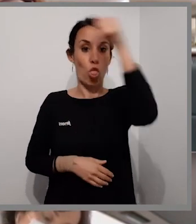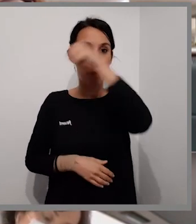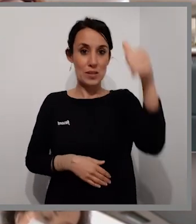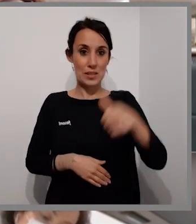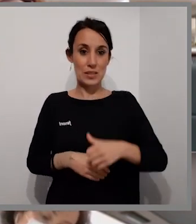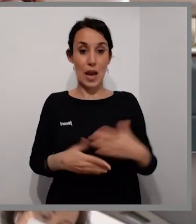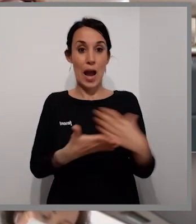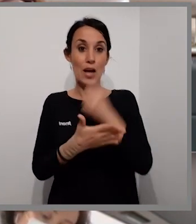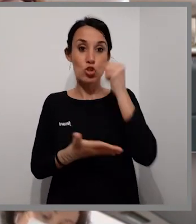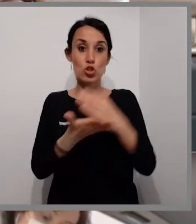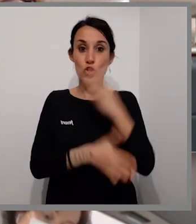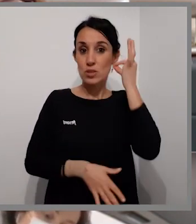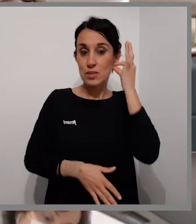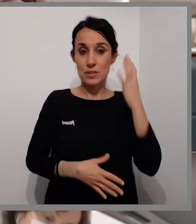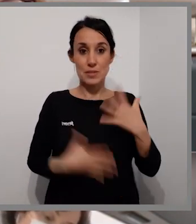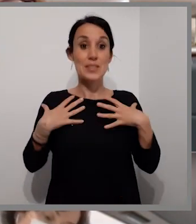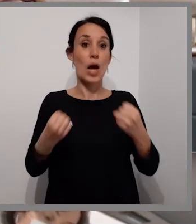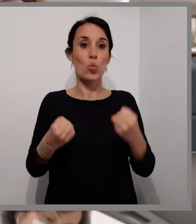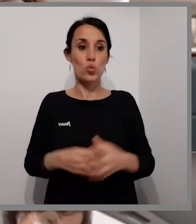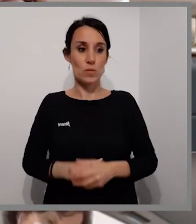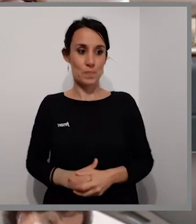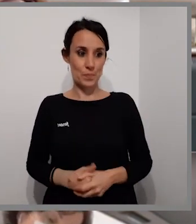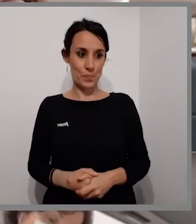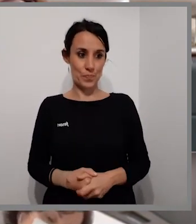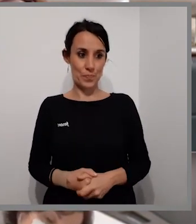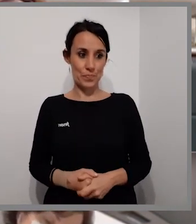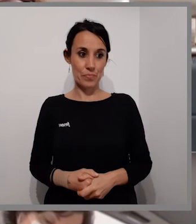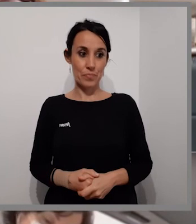bon diumenge. A totes y a tots. Salud.